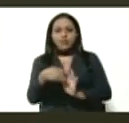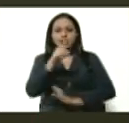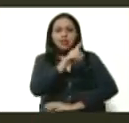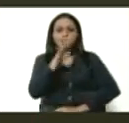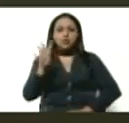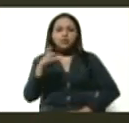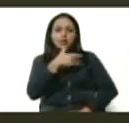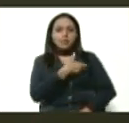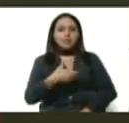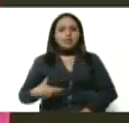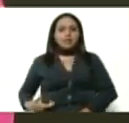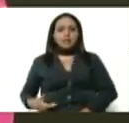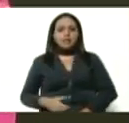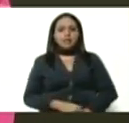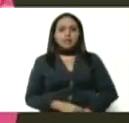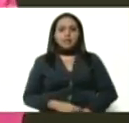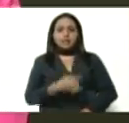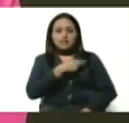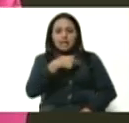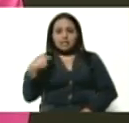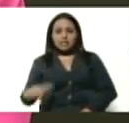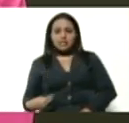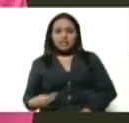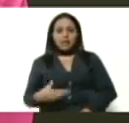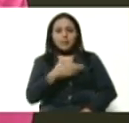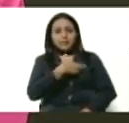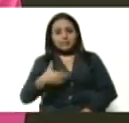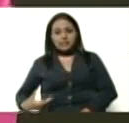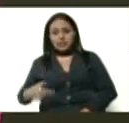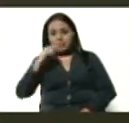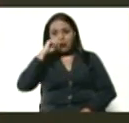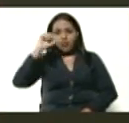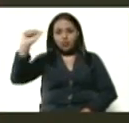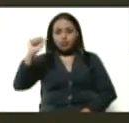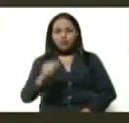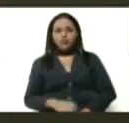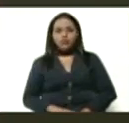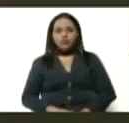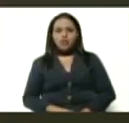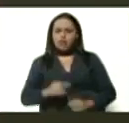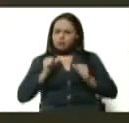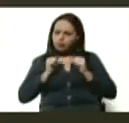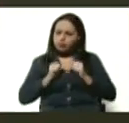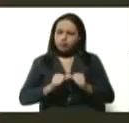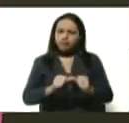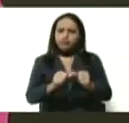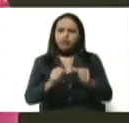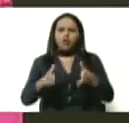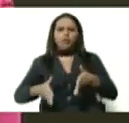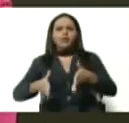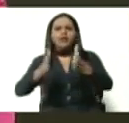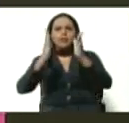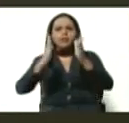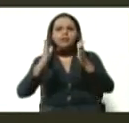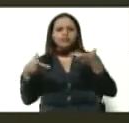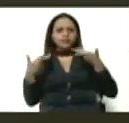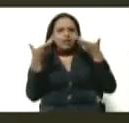presidentes Xi Jinping y el presidente Nicolás Maduro, consolidando ese camino heredado por el comandante Hugo